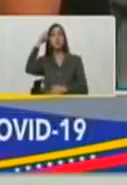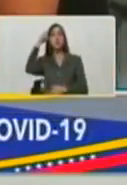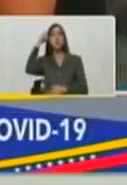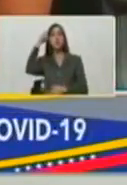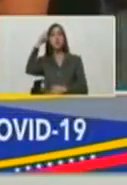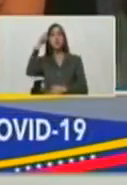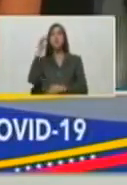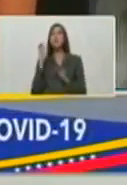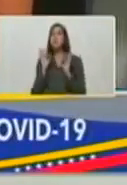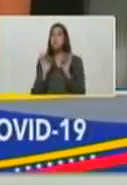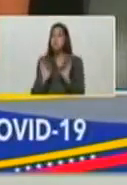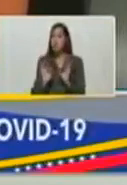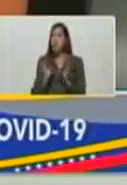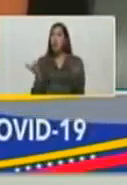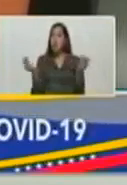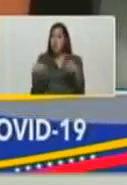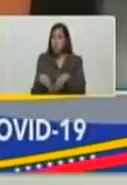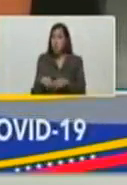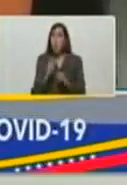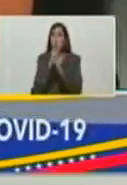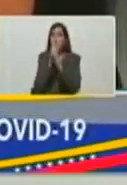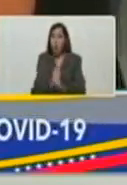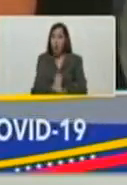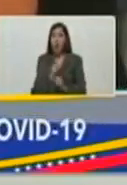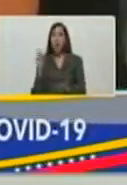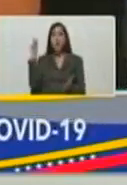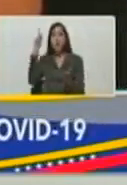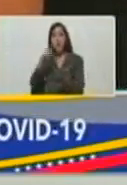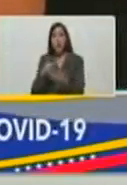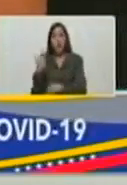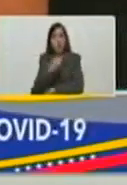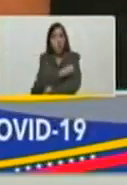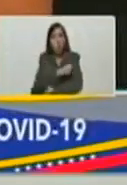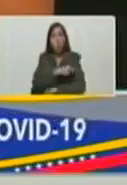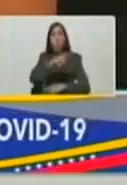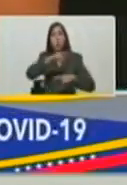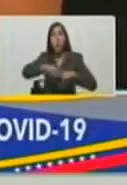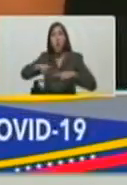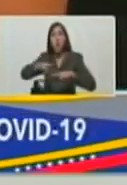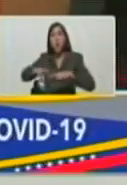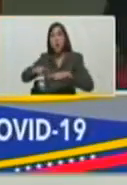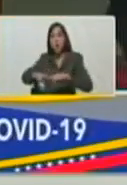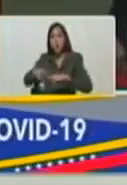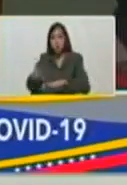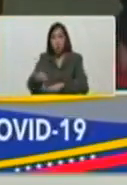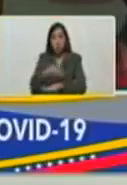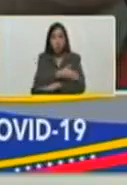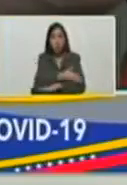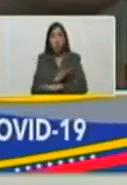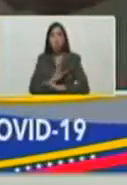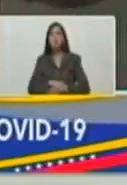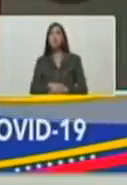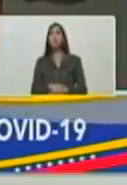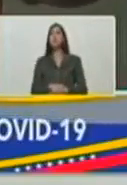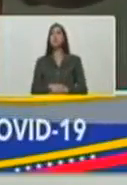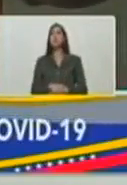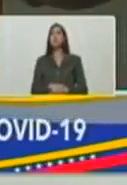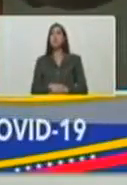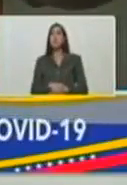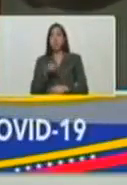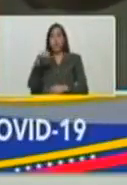precisar, ya están llegando a Venezuela las vacunas para los niños y niñas. Y esta semana que